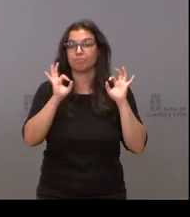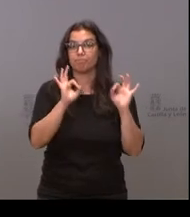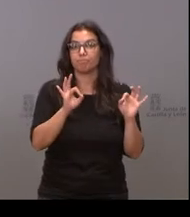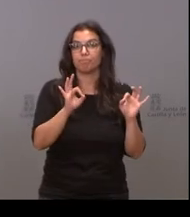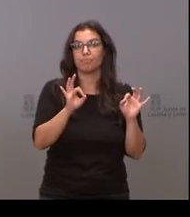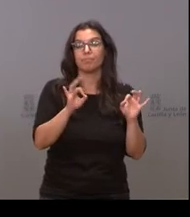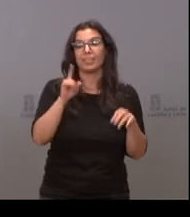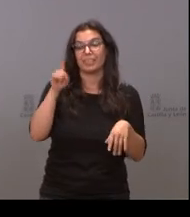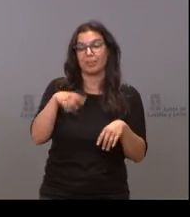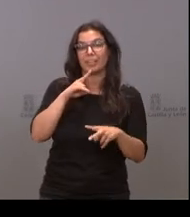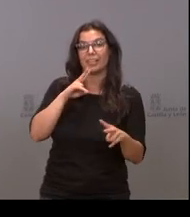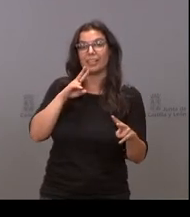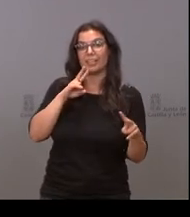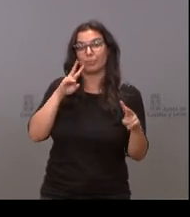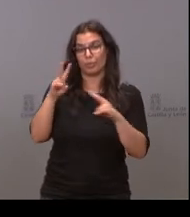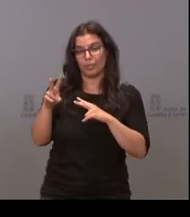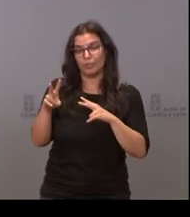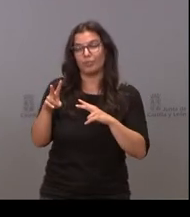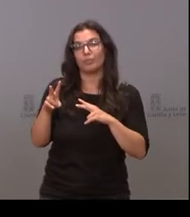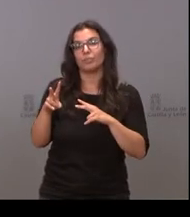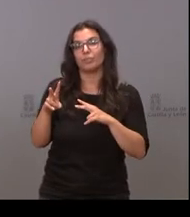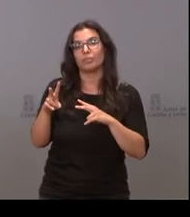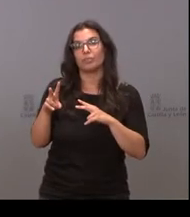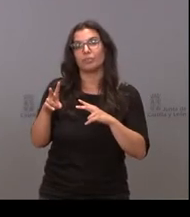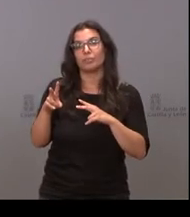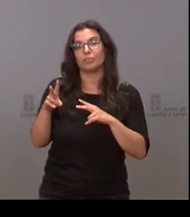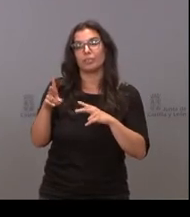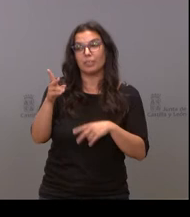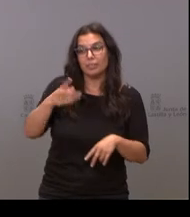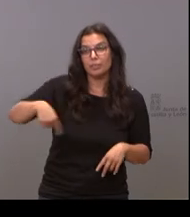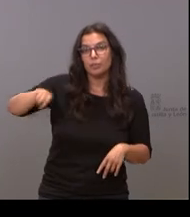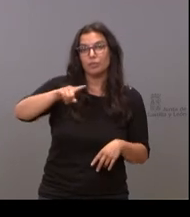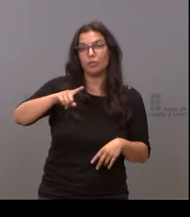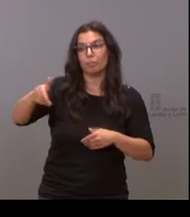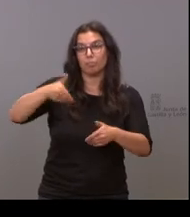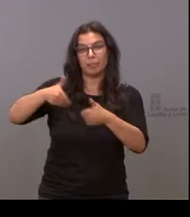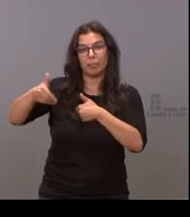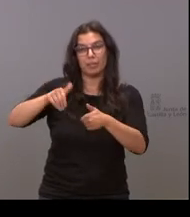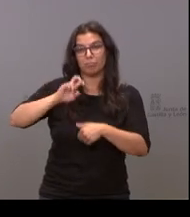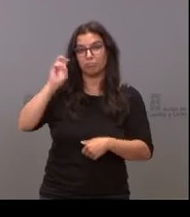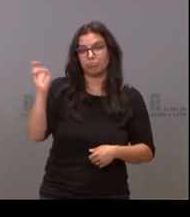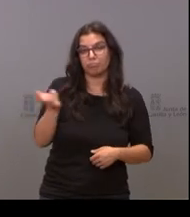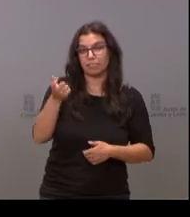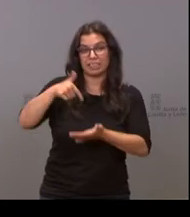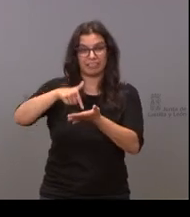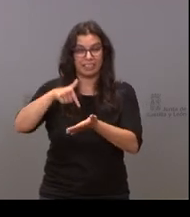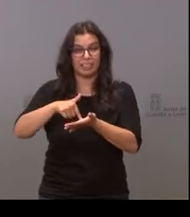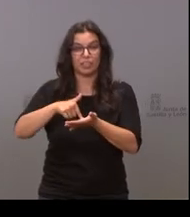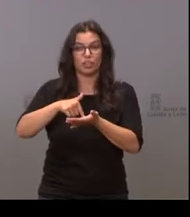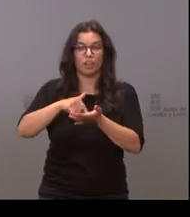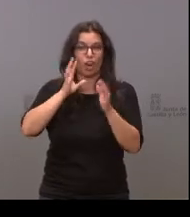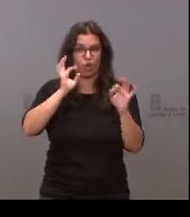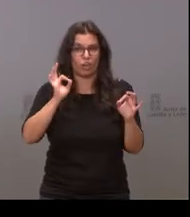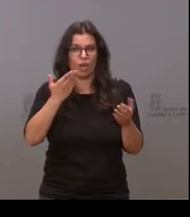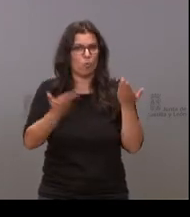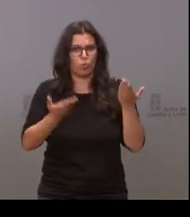contestando a todas y cada una de tus de vuestras peticiones reivindicaciones más que justas